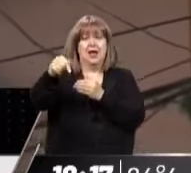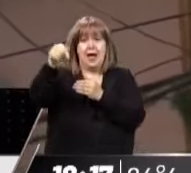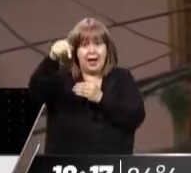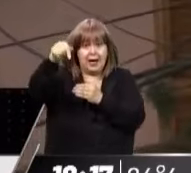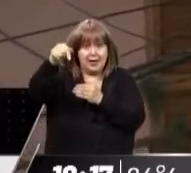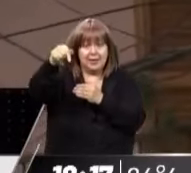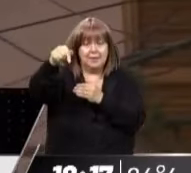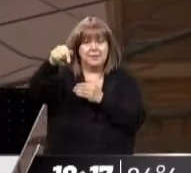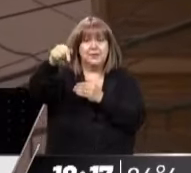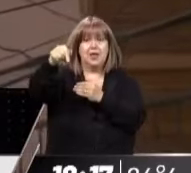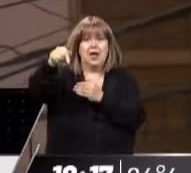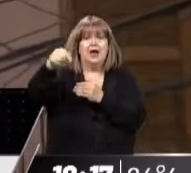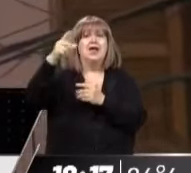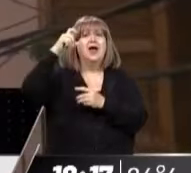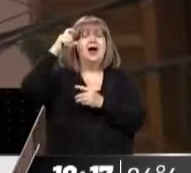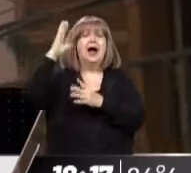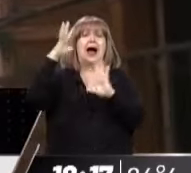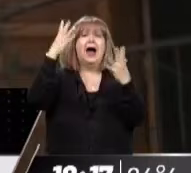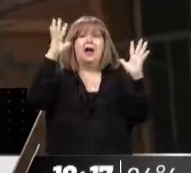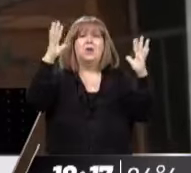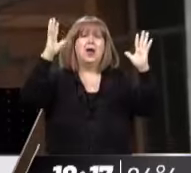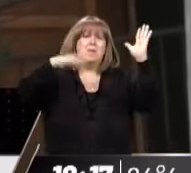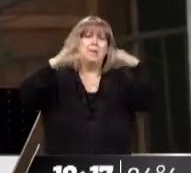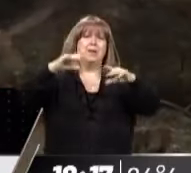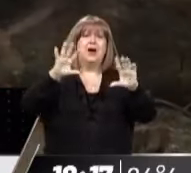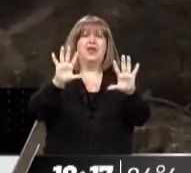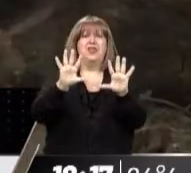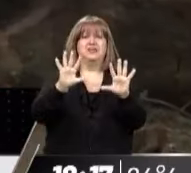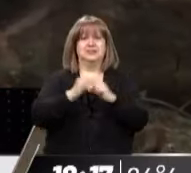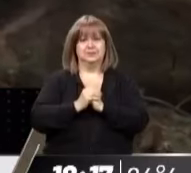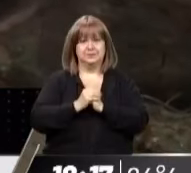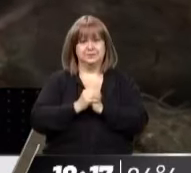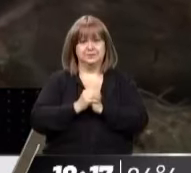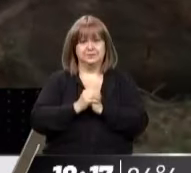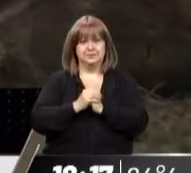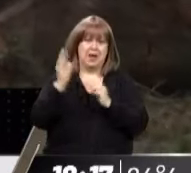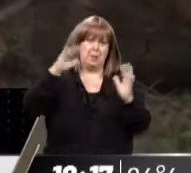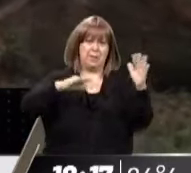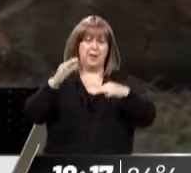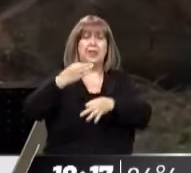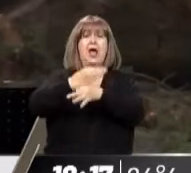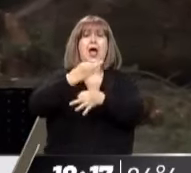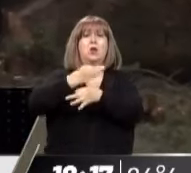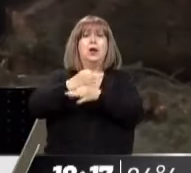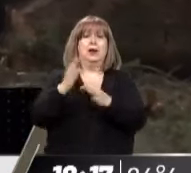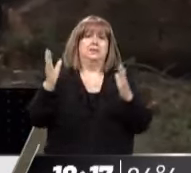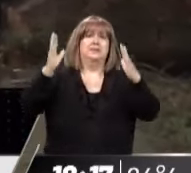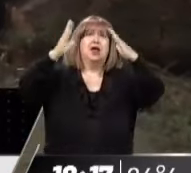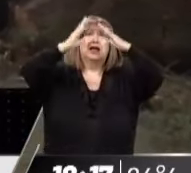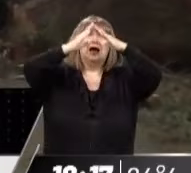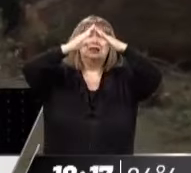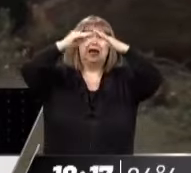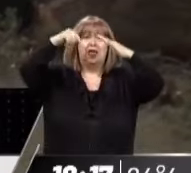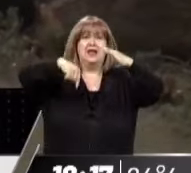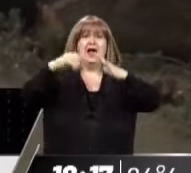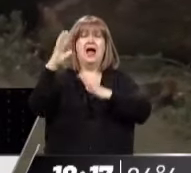ahí solo hay fácilmente 10 árboles caídos en lo que es Parque La Palmira. Después tenemos dañada mucho la escuela Nuestra Señora La Compasión, que tiene dentro de la